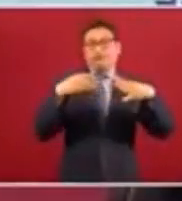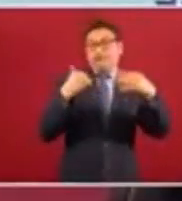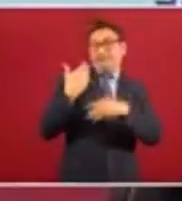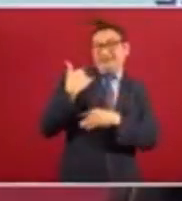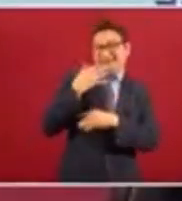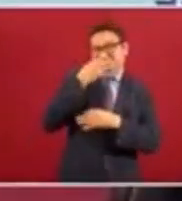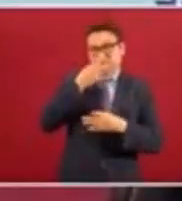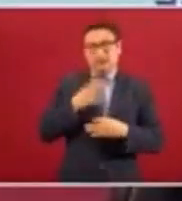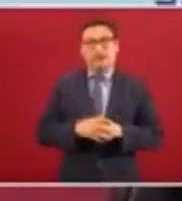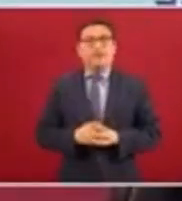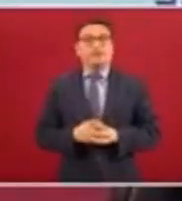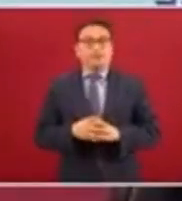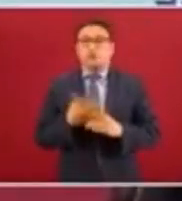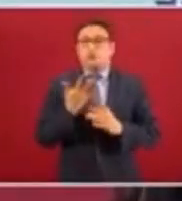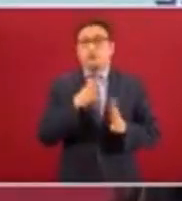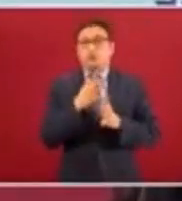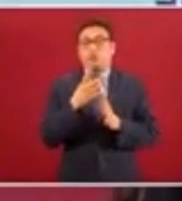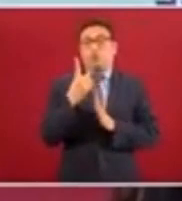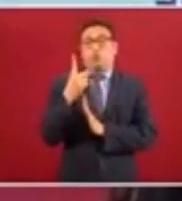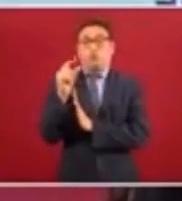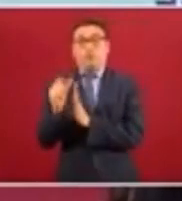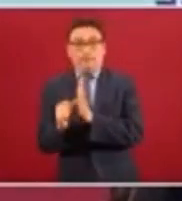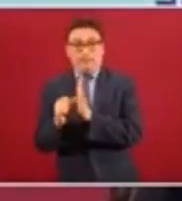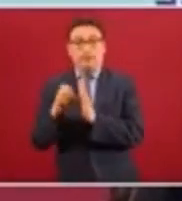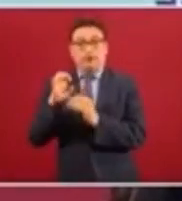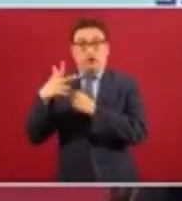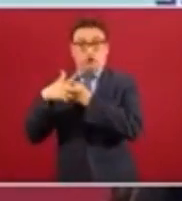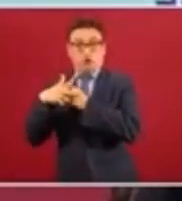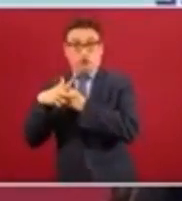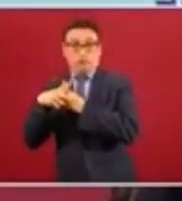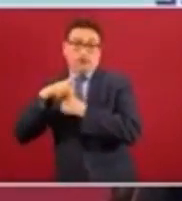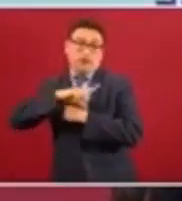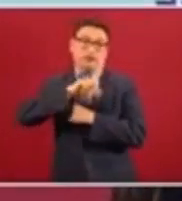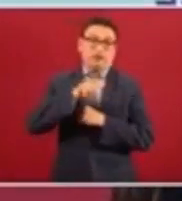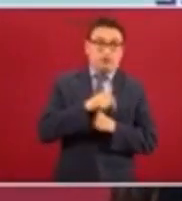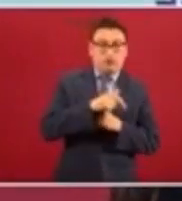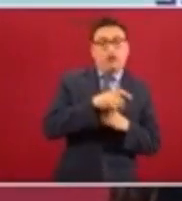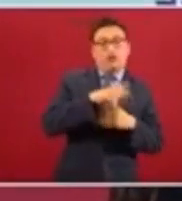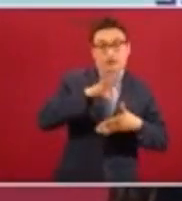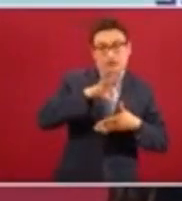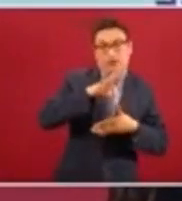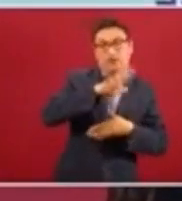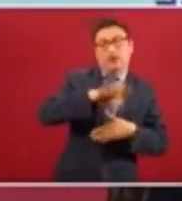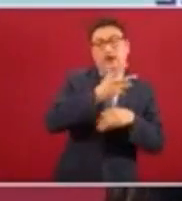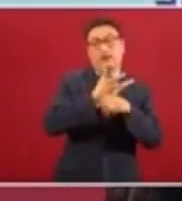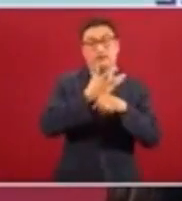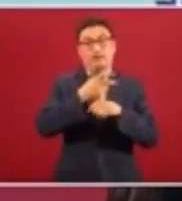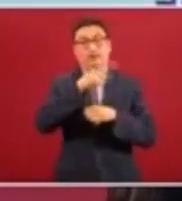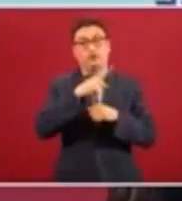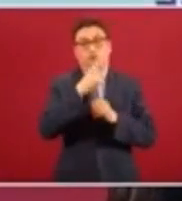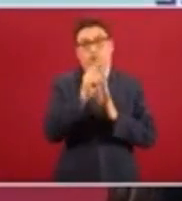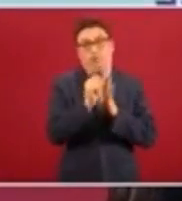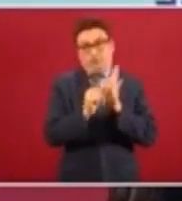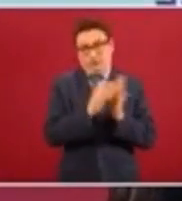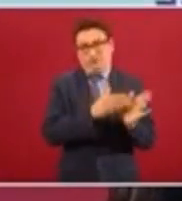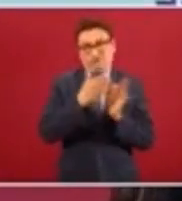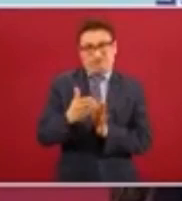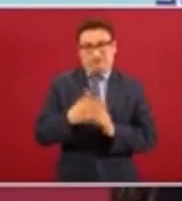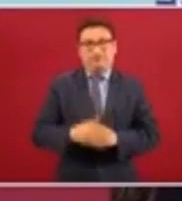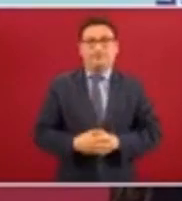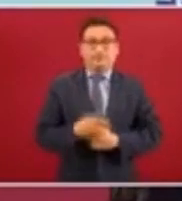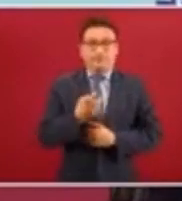recientes. Aproximadamente un mes después, los países de América, excepto Estados Unidos, entramos un mes después a la